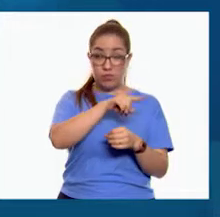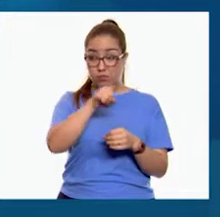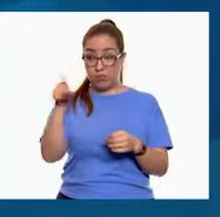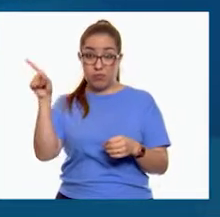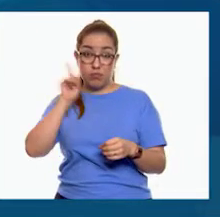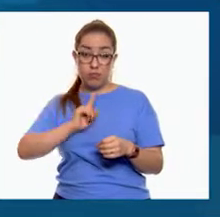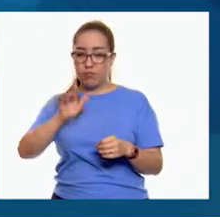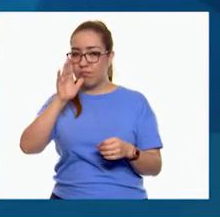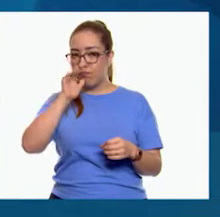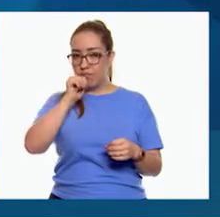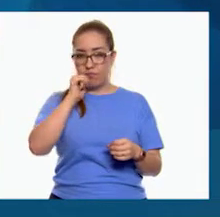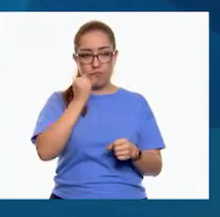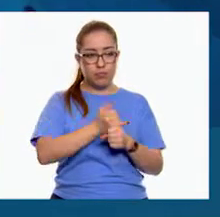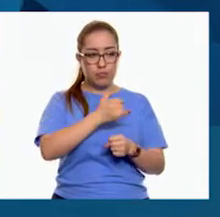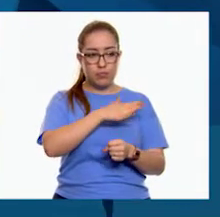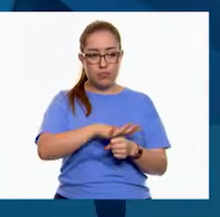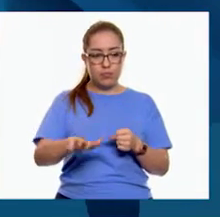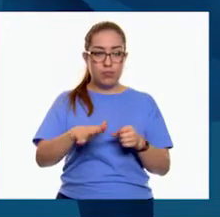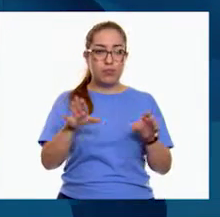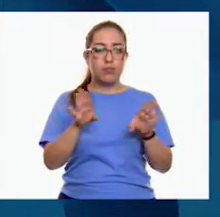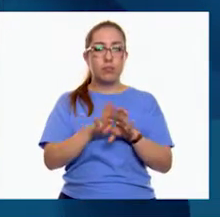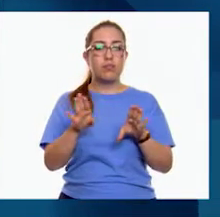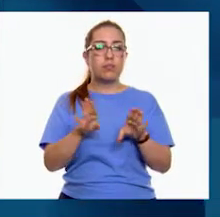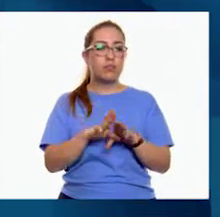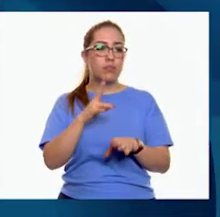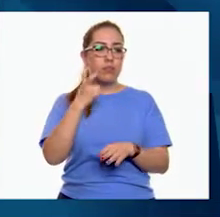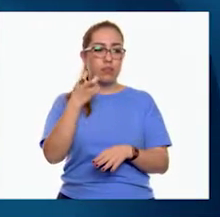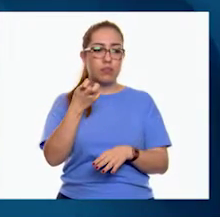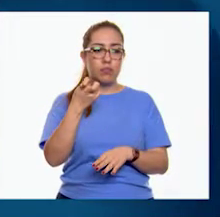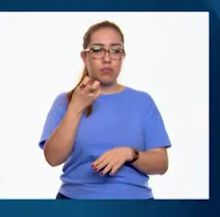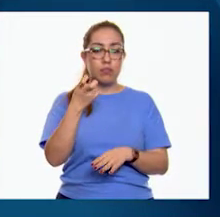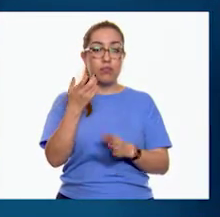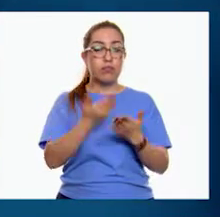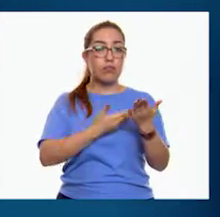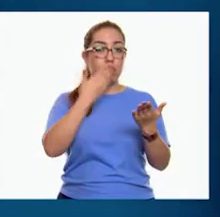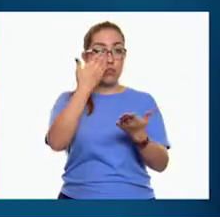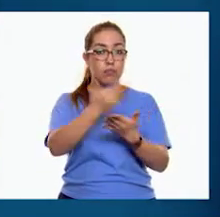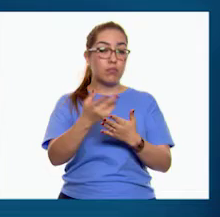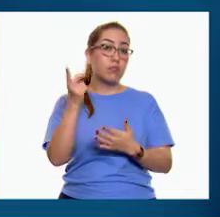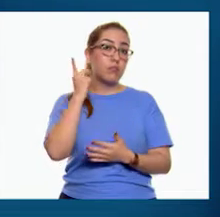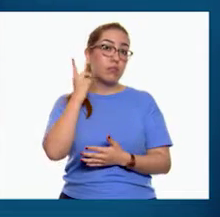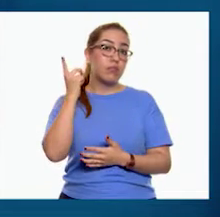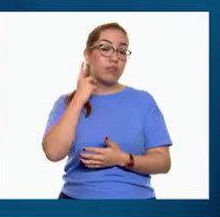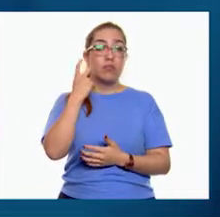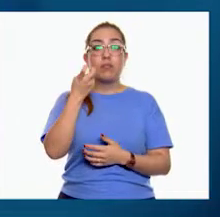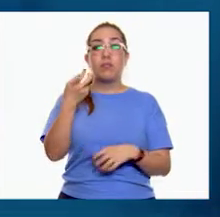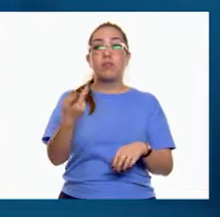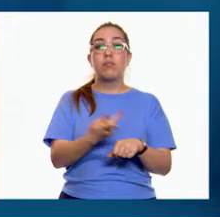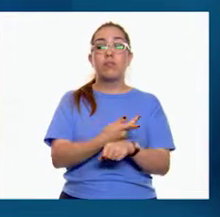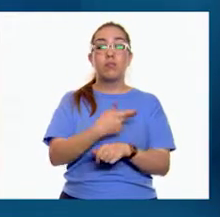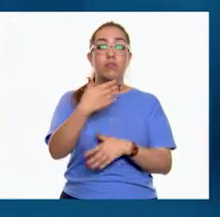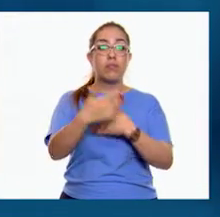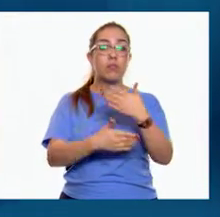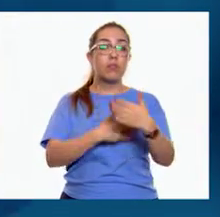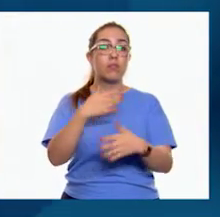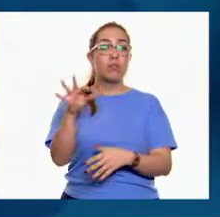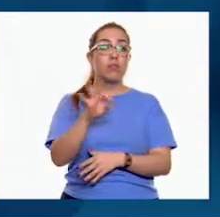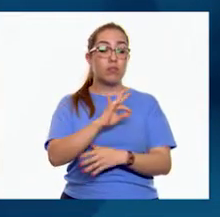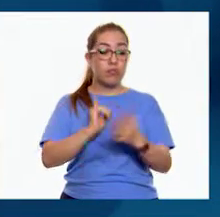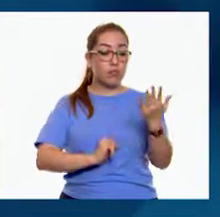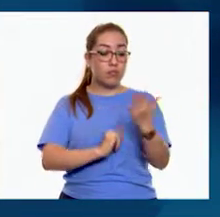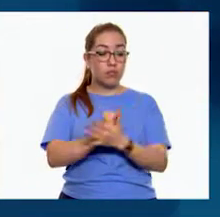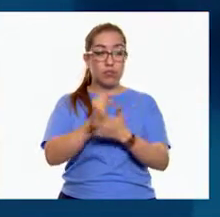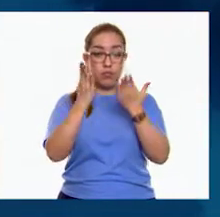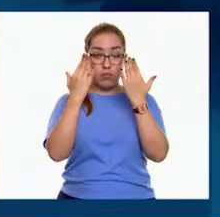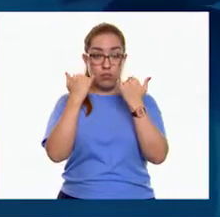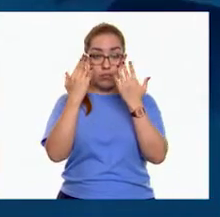gobernantes, ni postularse a cargos de elección popular. Esta situación mantenía a las mujeres excluidas de la toma de decisiones y no